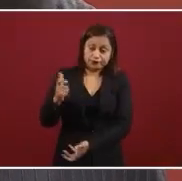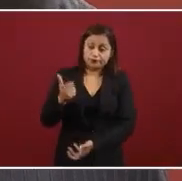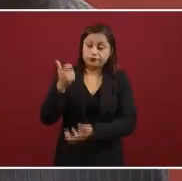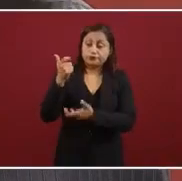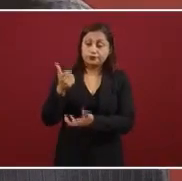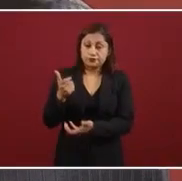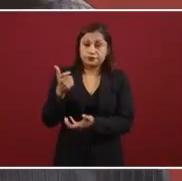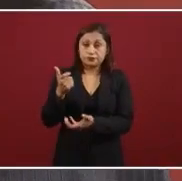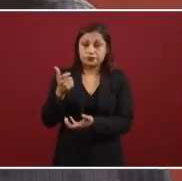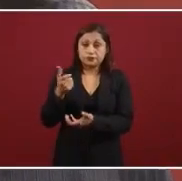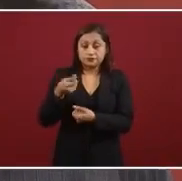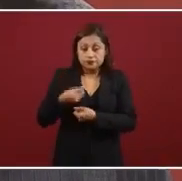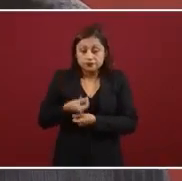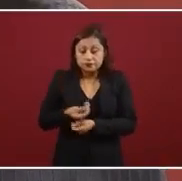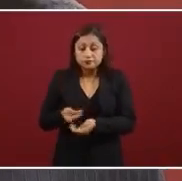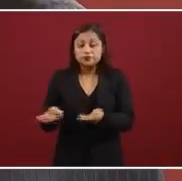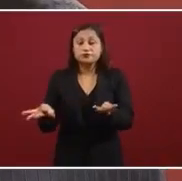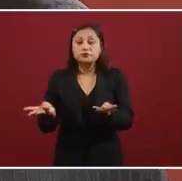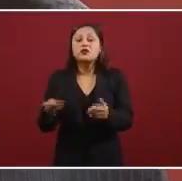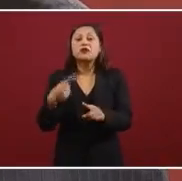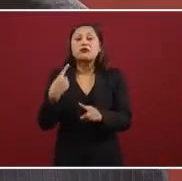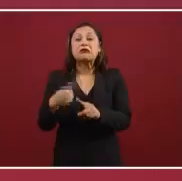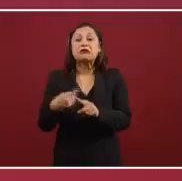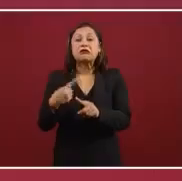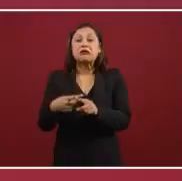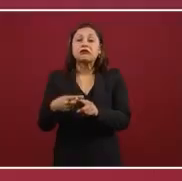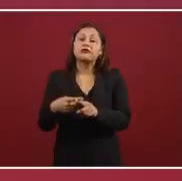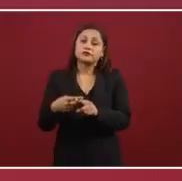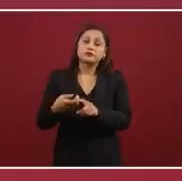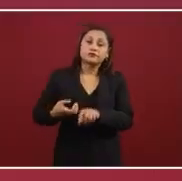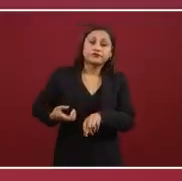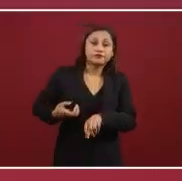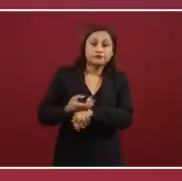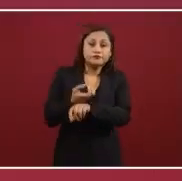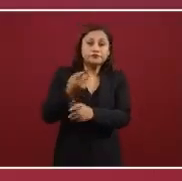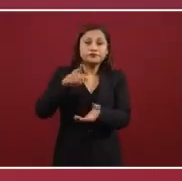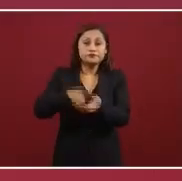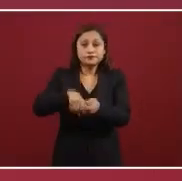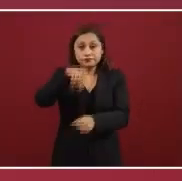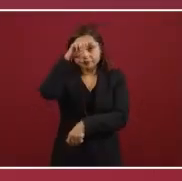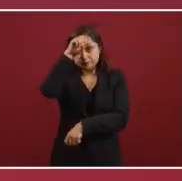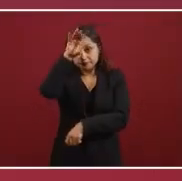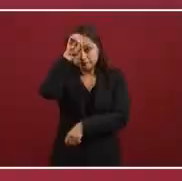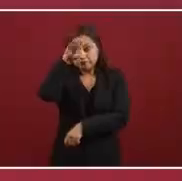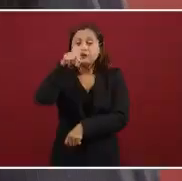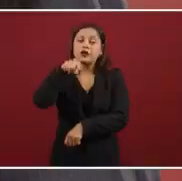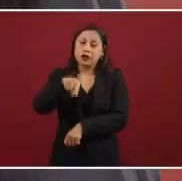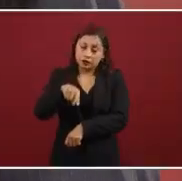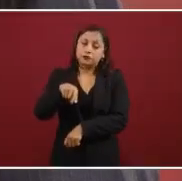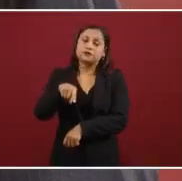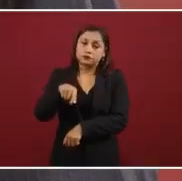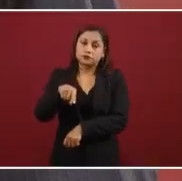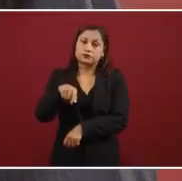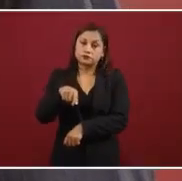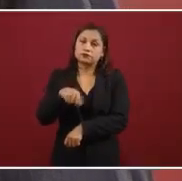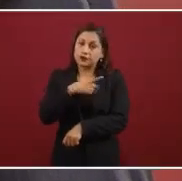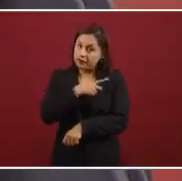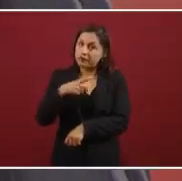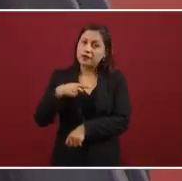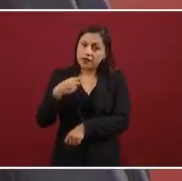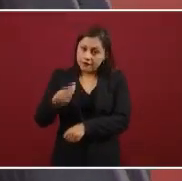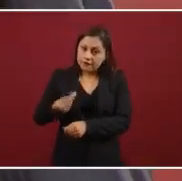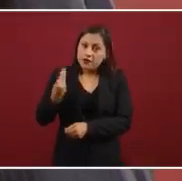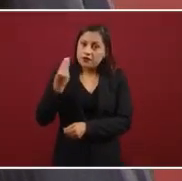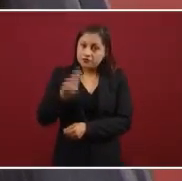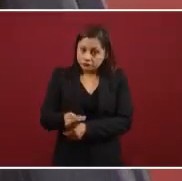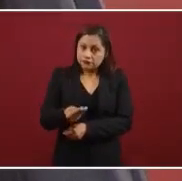a los pueblos mineros, a los municipios mineros, y que los tiene que entregar la Federación. Y